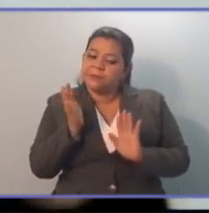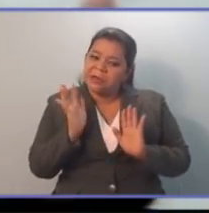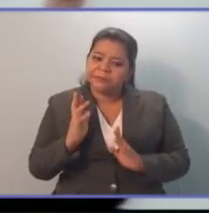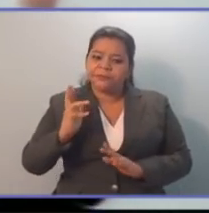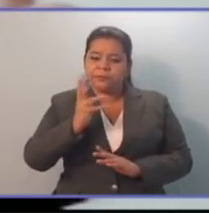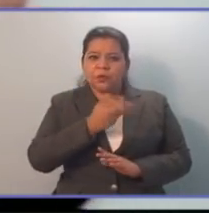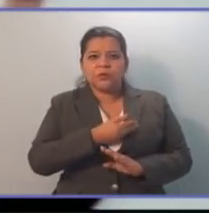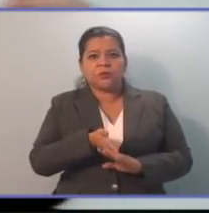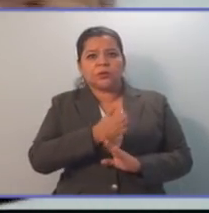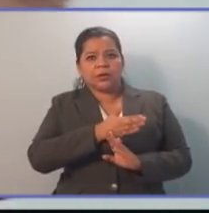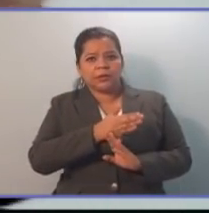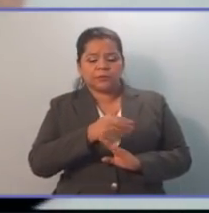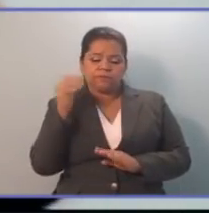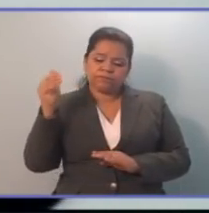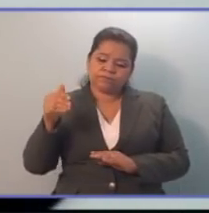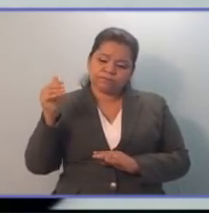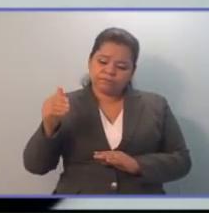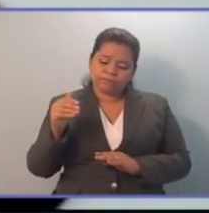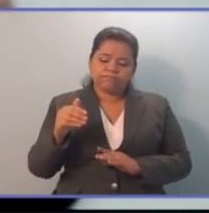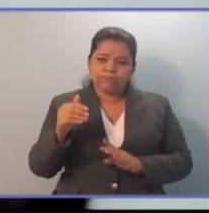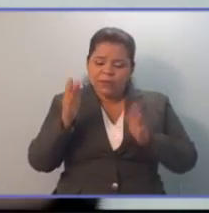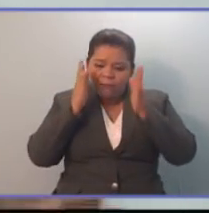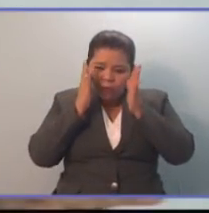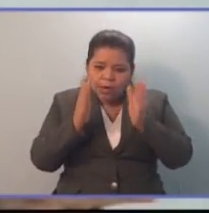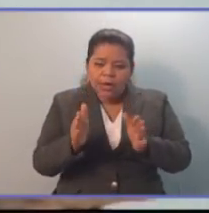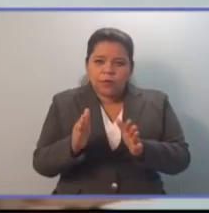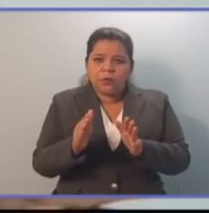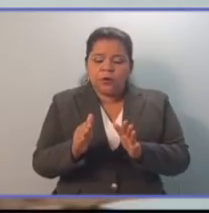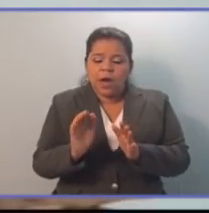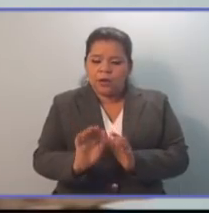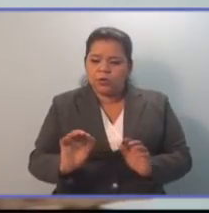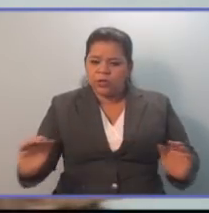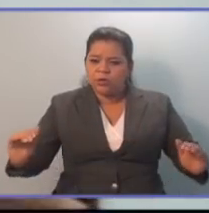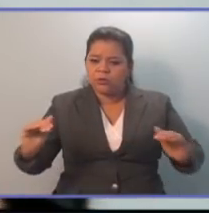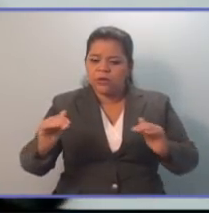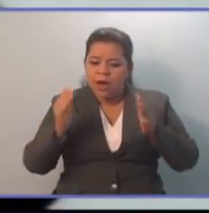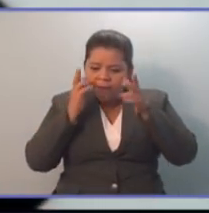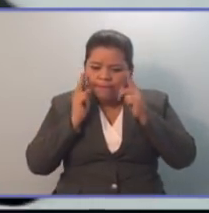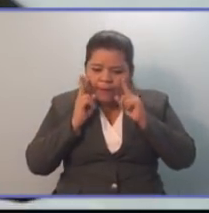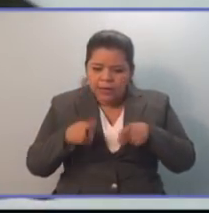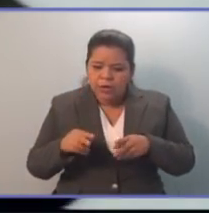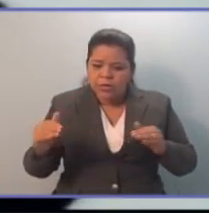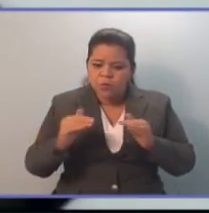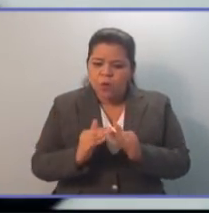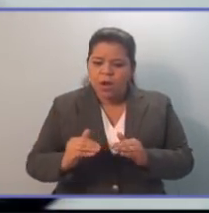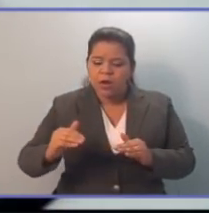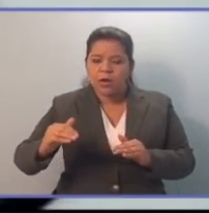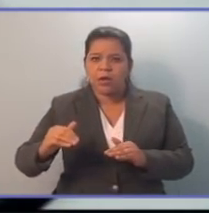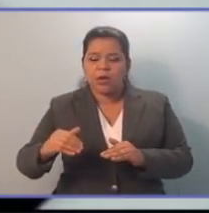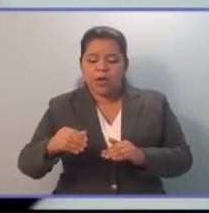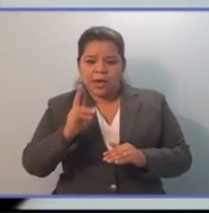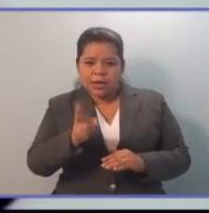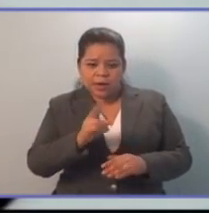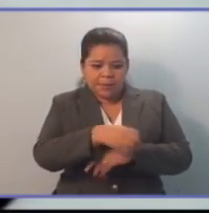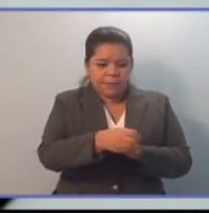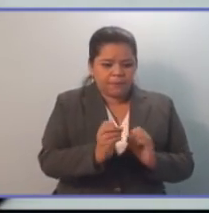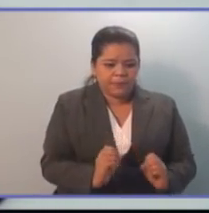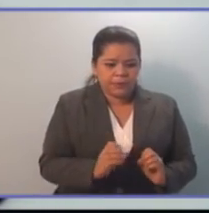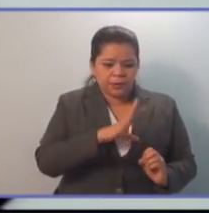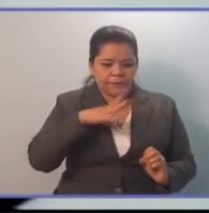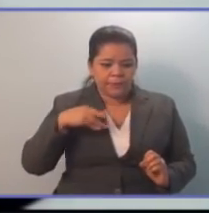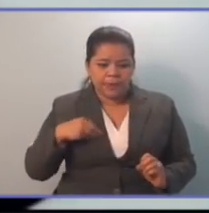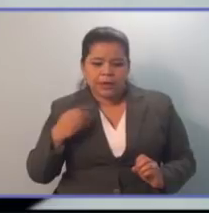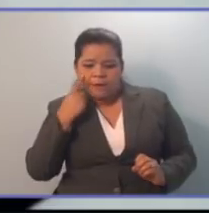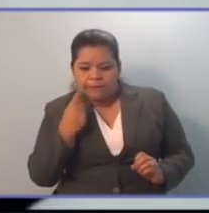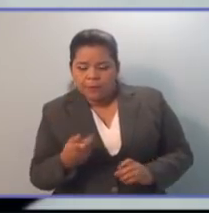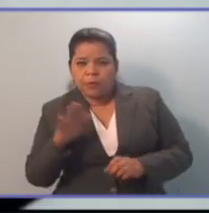dando un enfoque adultocéntrico a nuestra niñez y adolescencia, porque en una misma unidad de familia, ahí